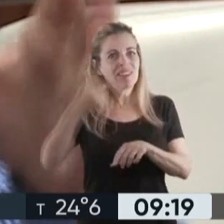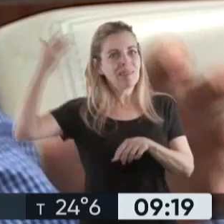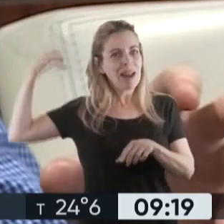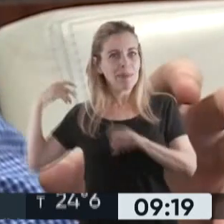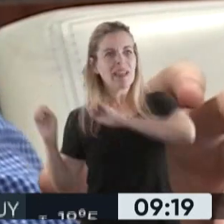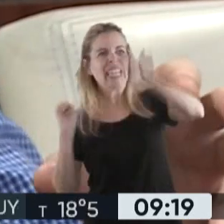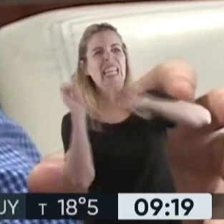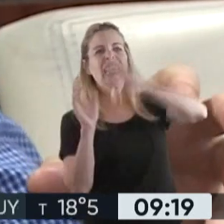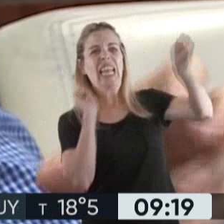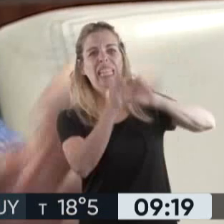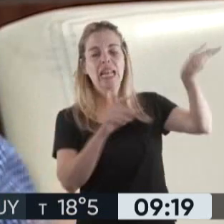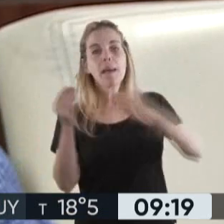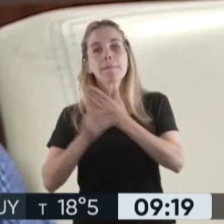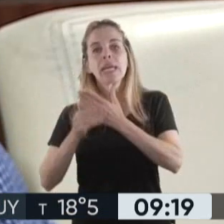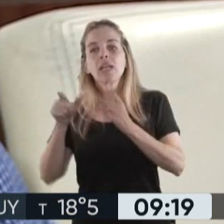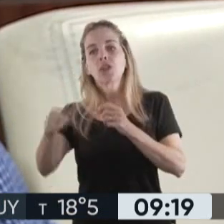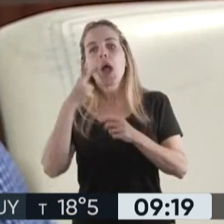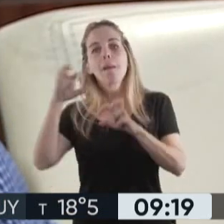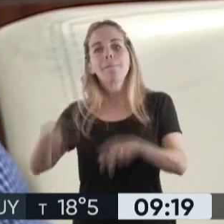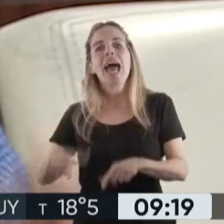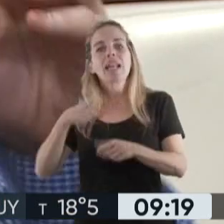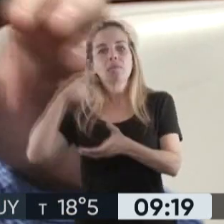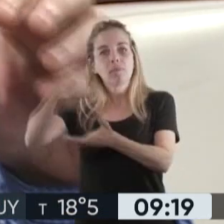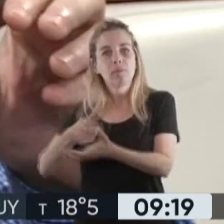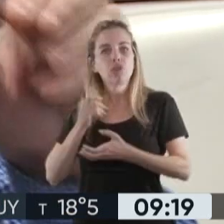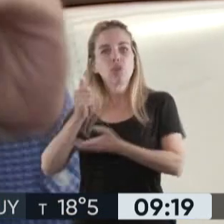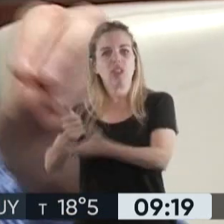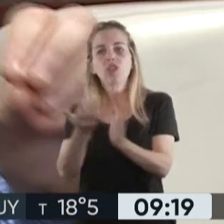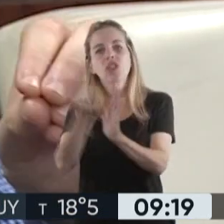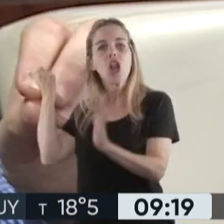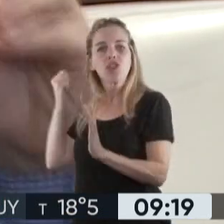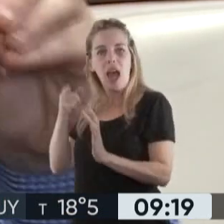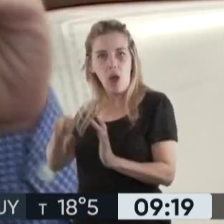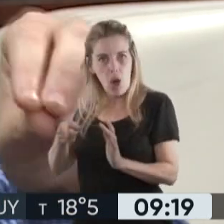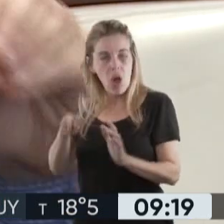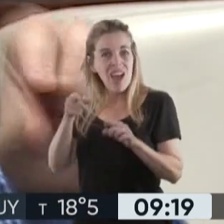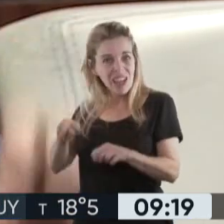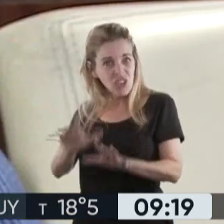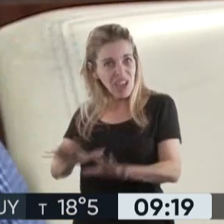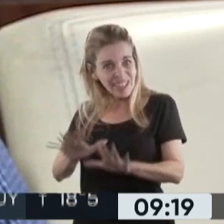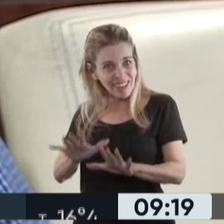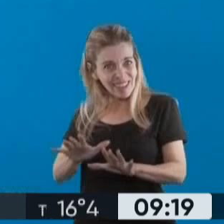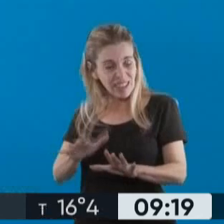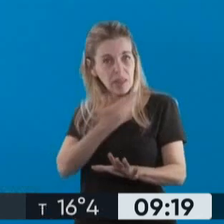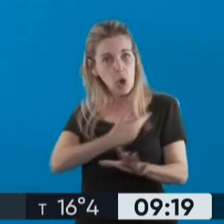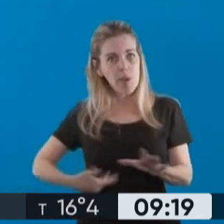condenada y el ministro salió a sacarle el plan Potenciar Trabajo. ¿Esta medida la avala el gobierno o es personal de Zabaleta?